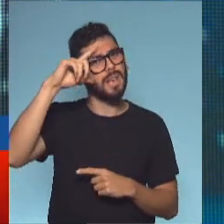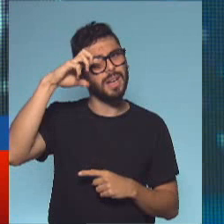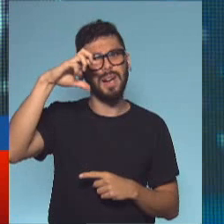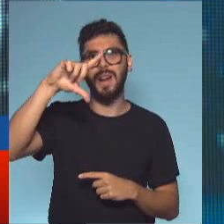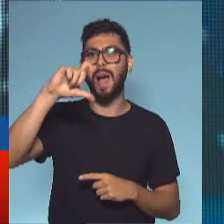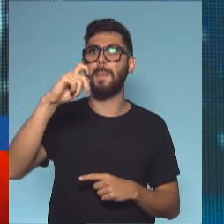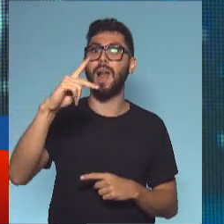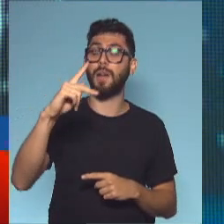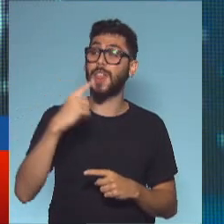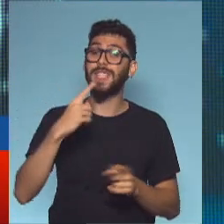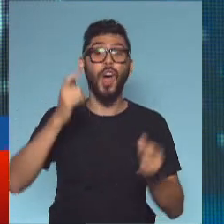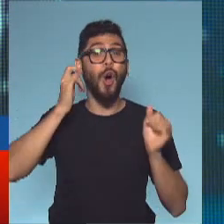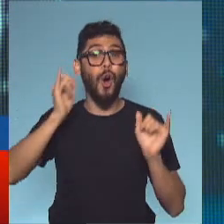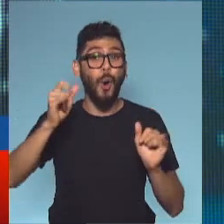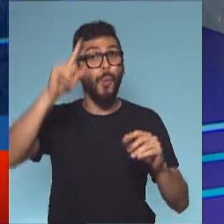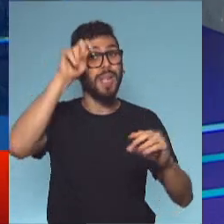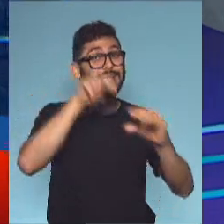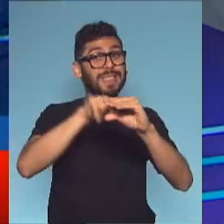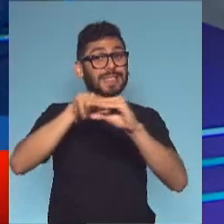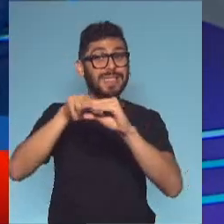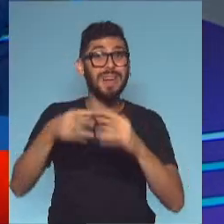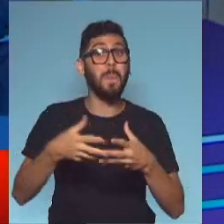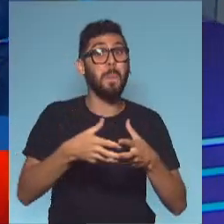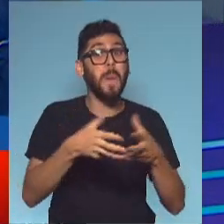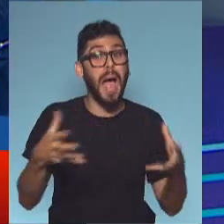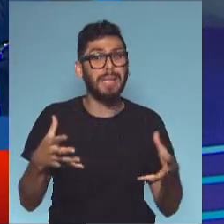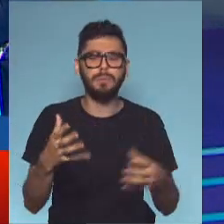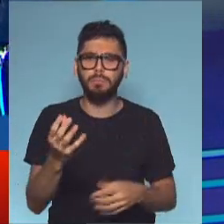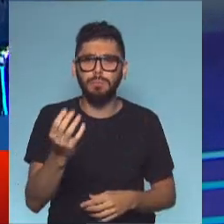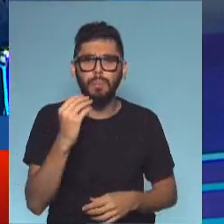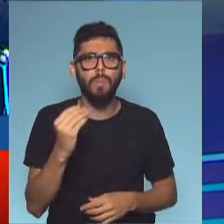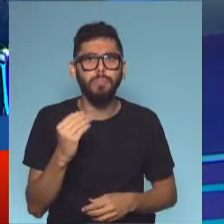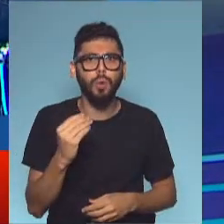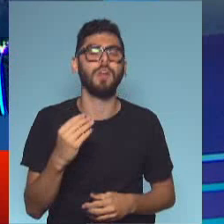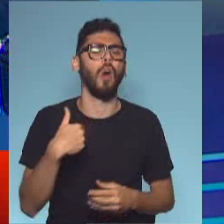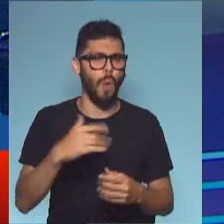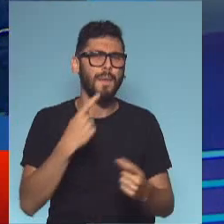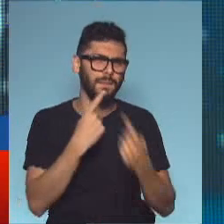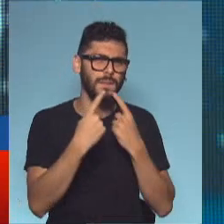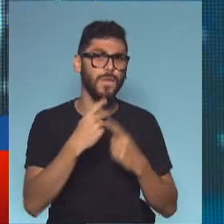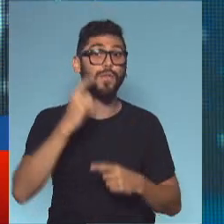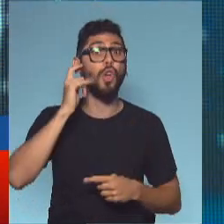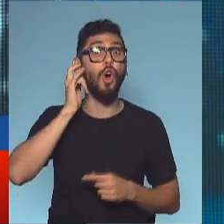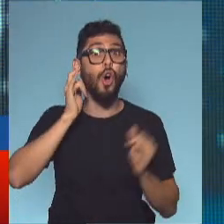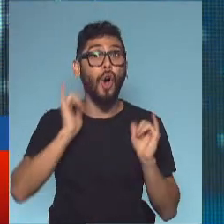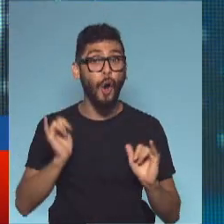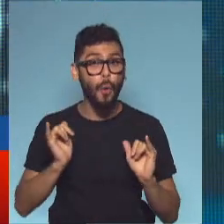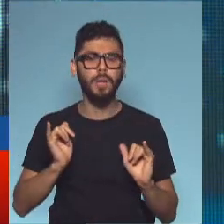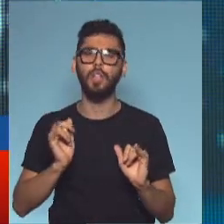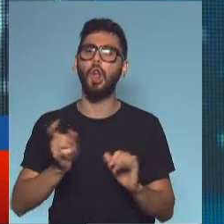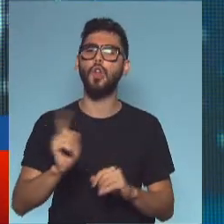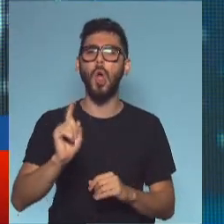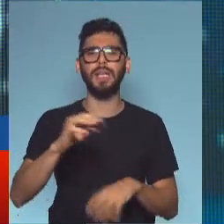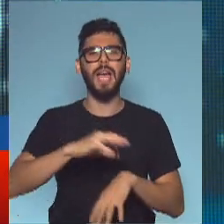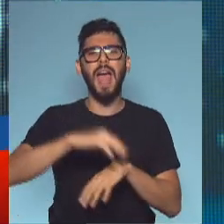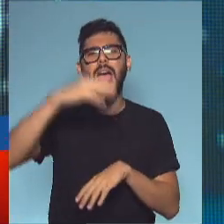están requiriendo más internación que el año pasado. ¿Por qué? Bueno, lo hablaremos. Los jóvenes están... ya no es una